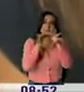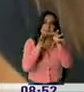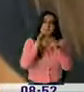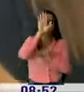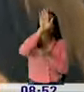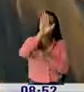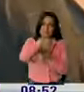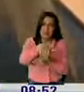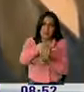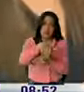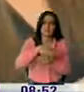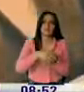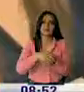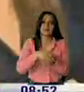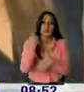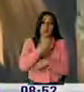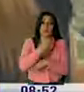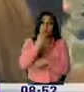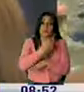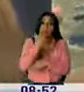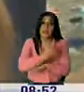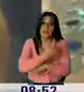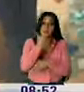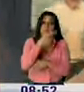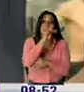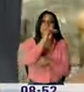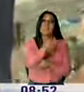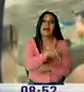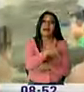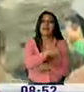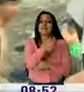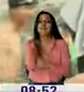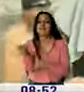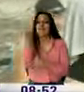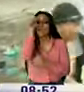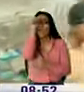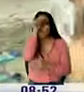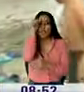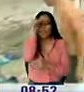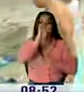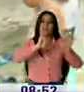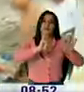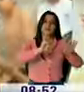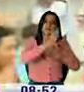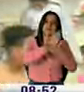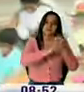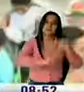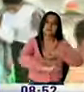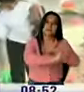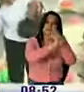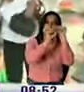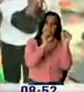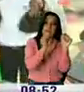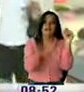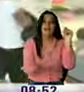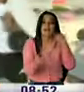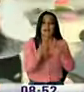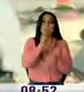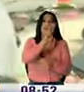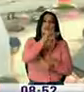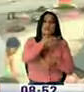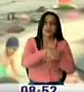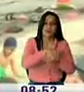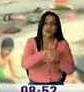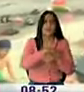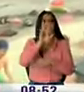los demás días. Nosotros ya tenemos de martes a domingo, de 6:30 de la mañana a 2 de la tarde. 3 de la